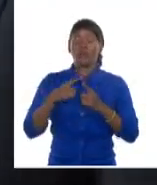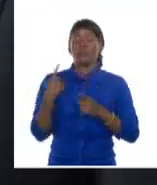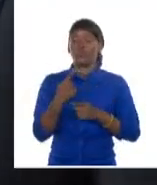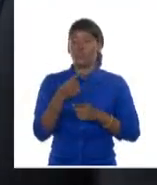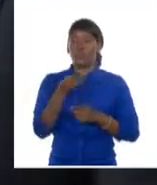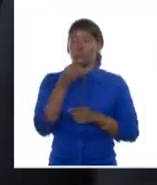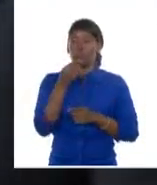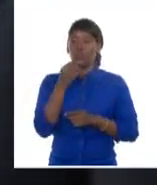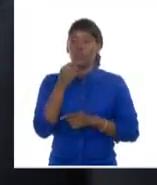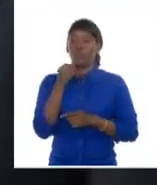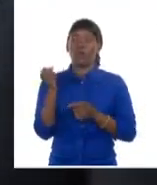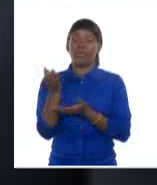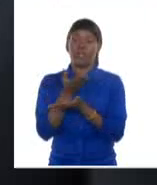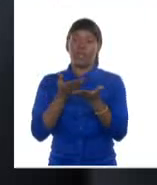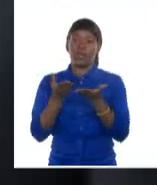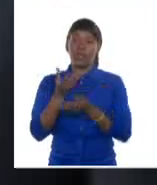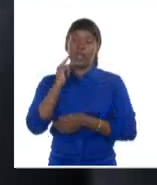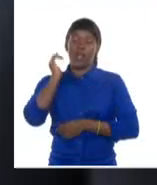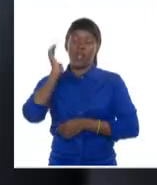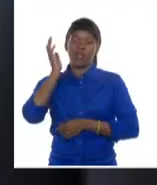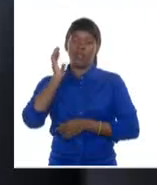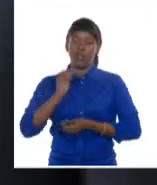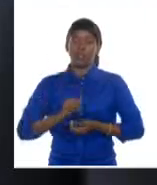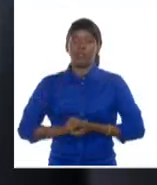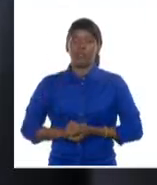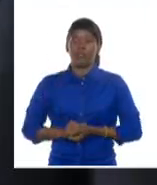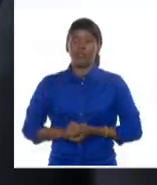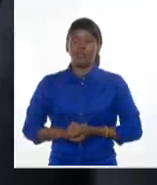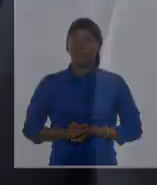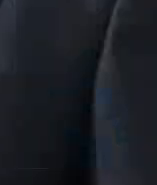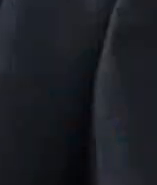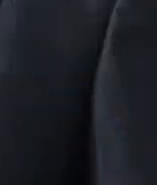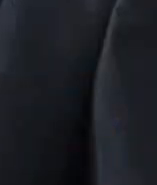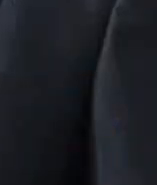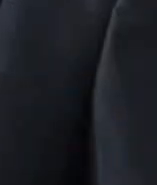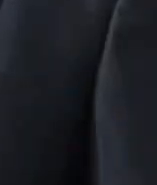las próximas jornadas tendrán la última palabra. Desde